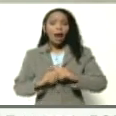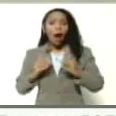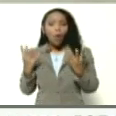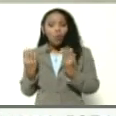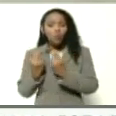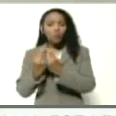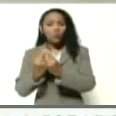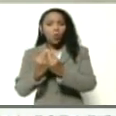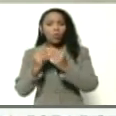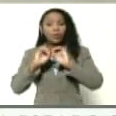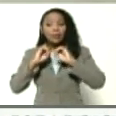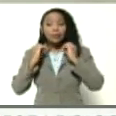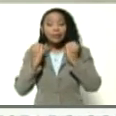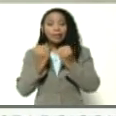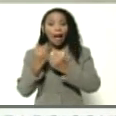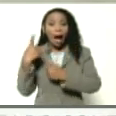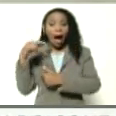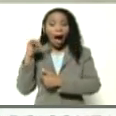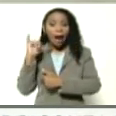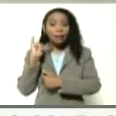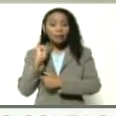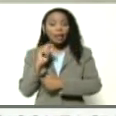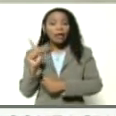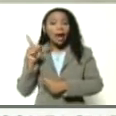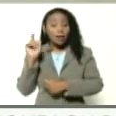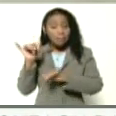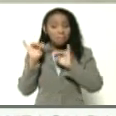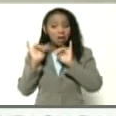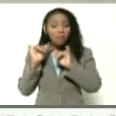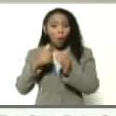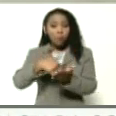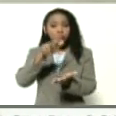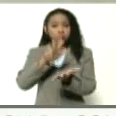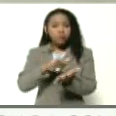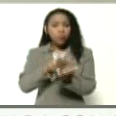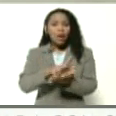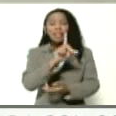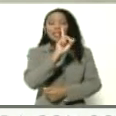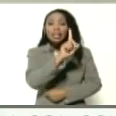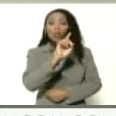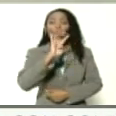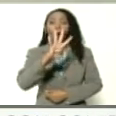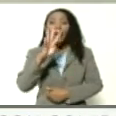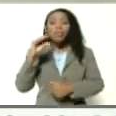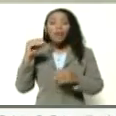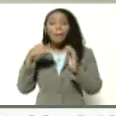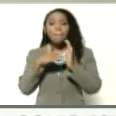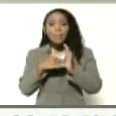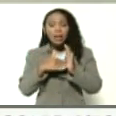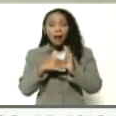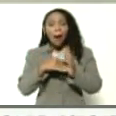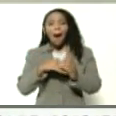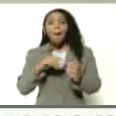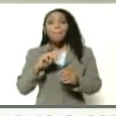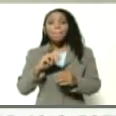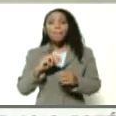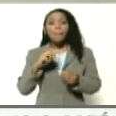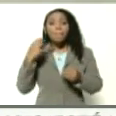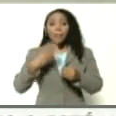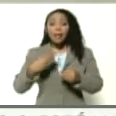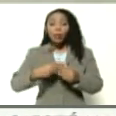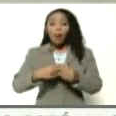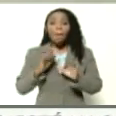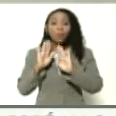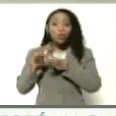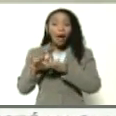salas existentes, y asimismo se aprueban más de 140 mil petros para apoyar las políticas